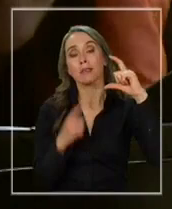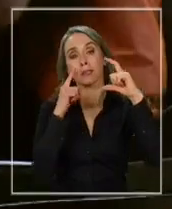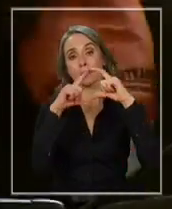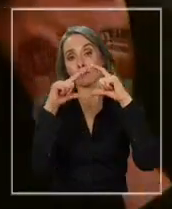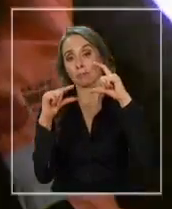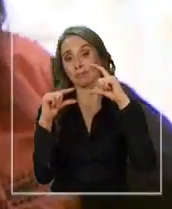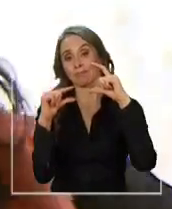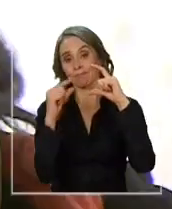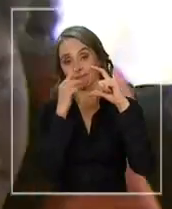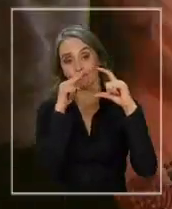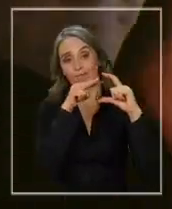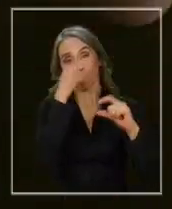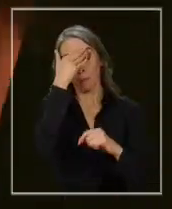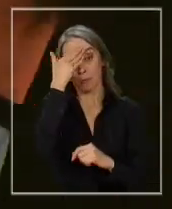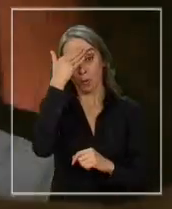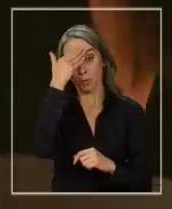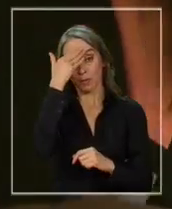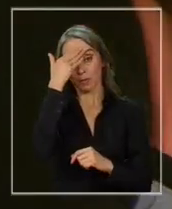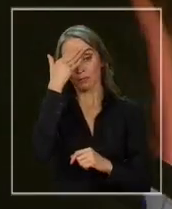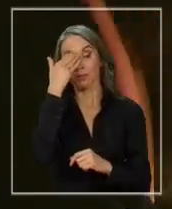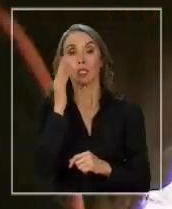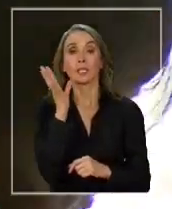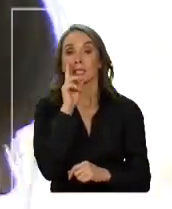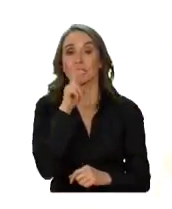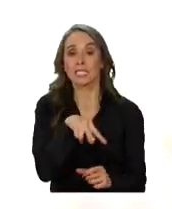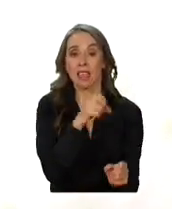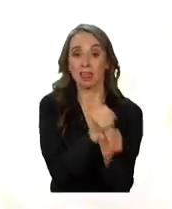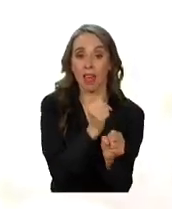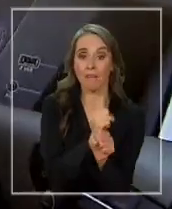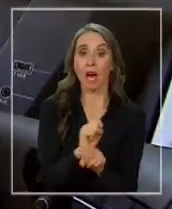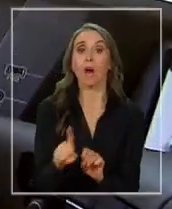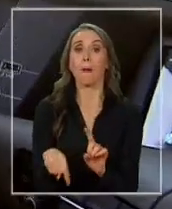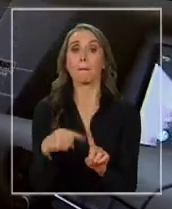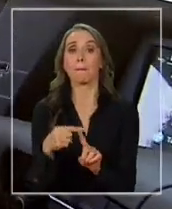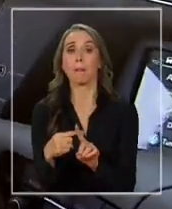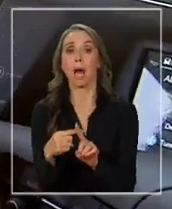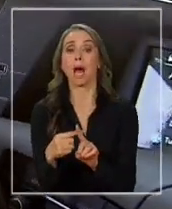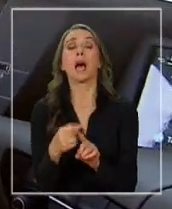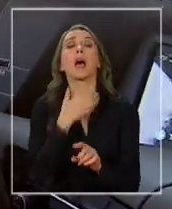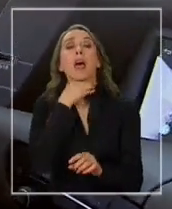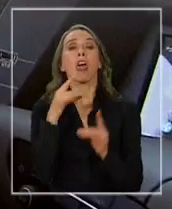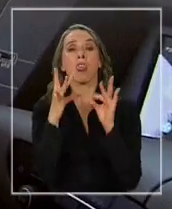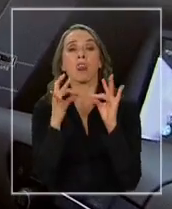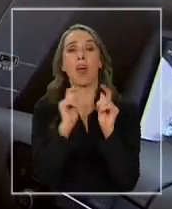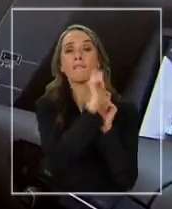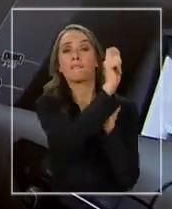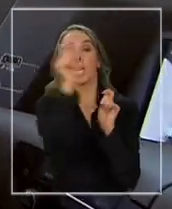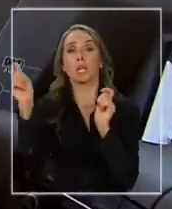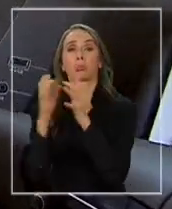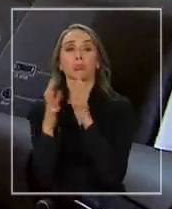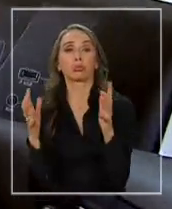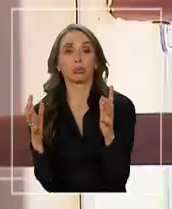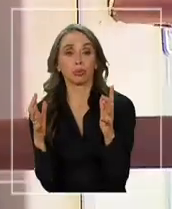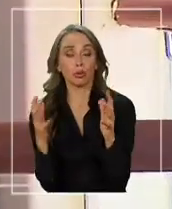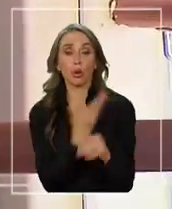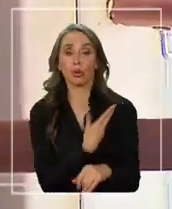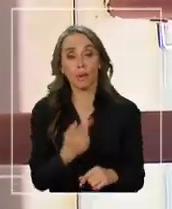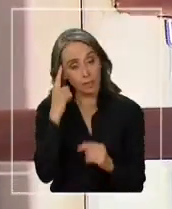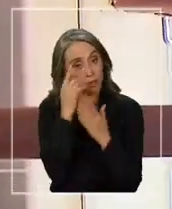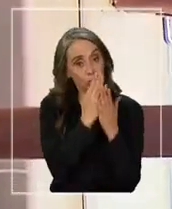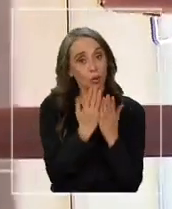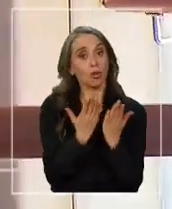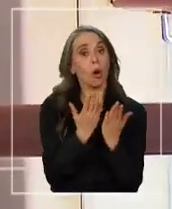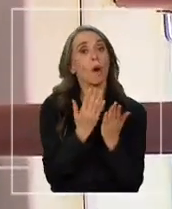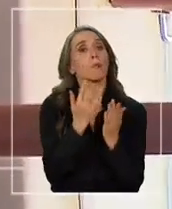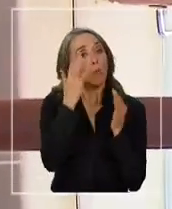cifra preocupante si se toma en cuenta que a la falta de trabajo se suma un alto nivel de endeudamiento. Desde el gobierno ya están estudiando